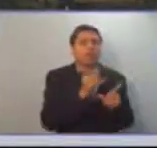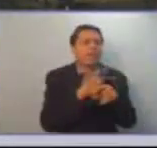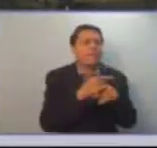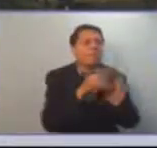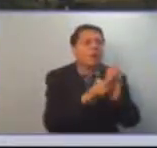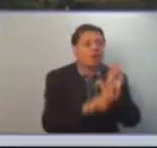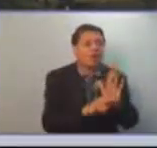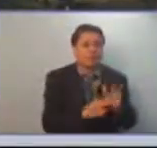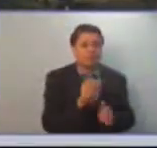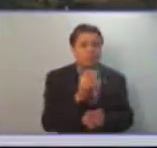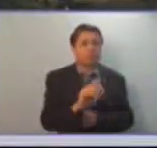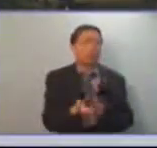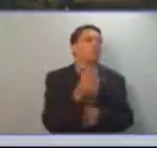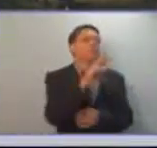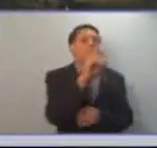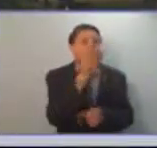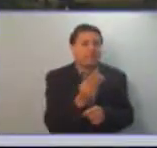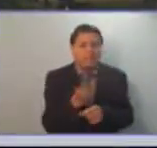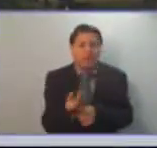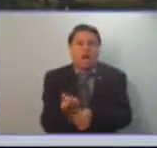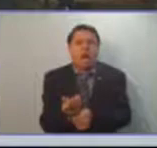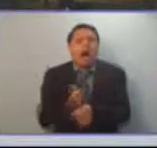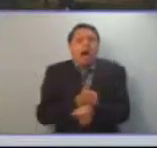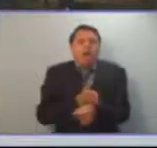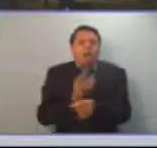bien decir,